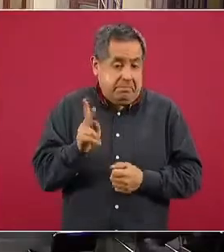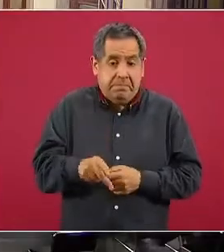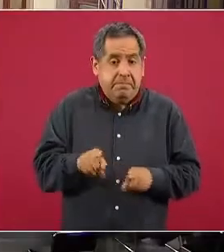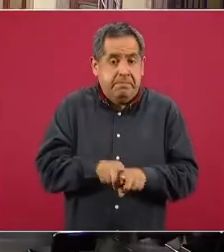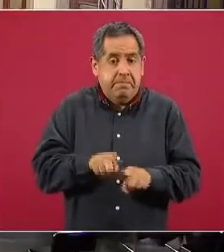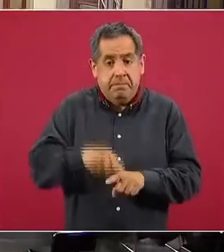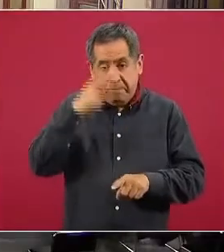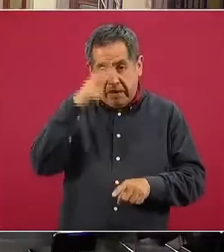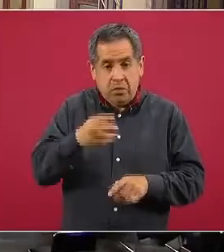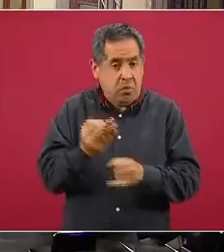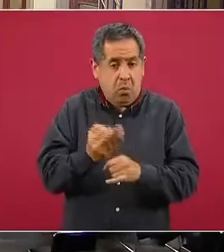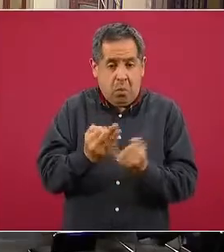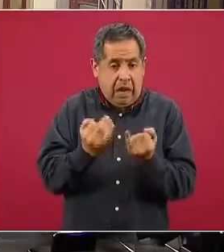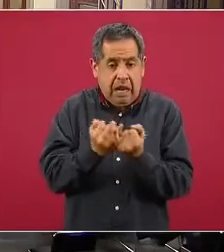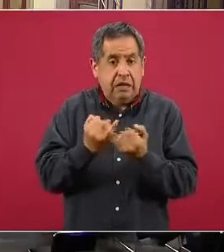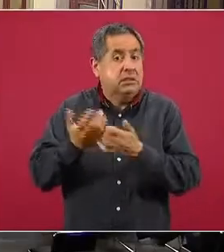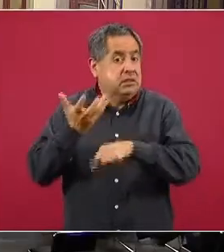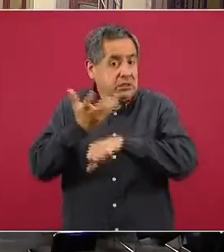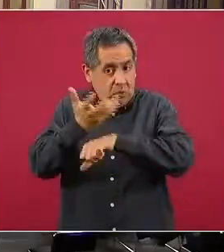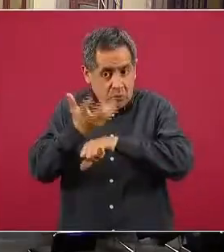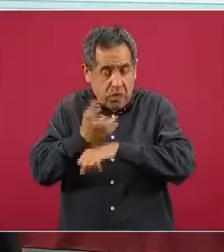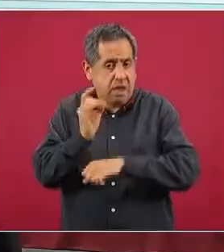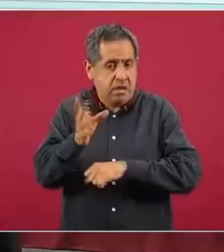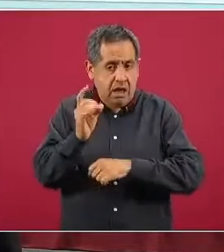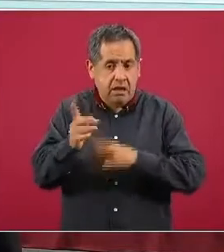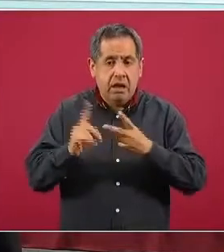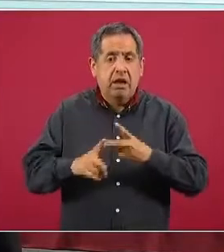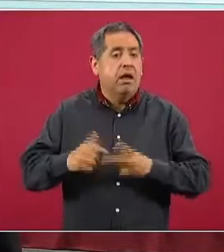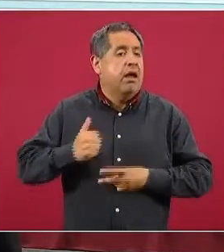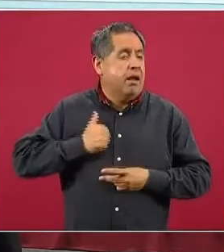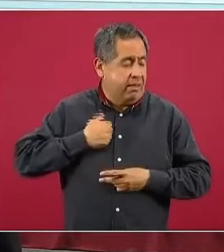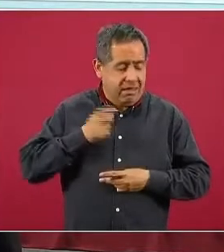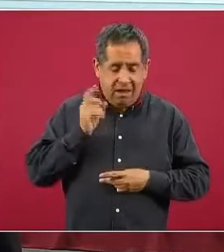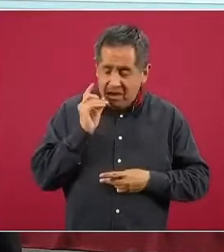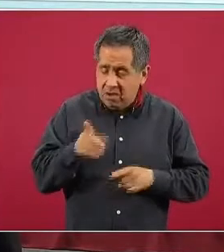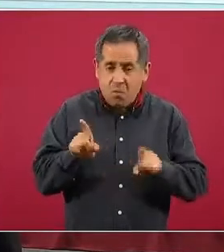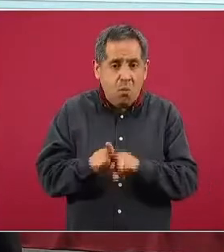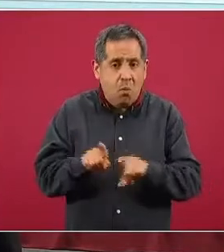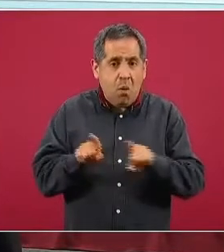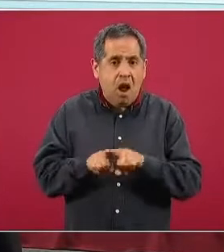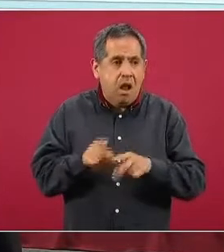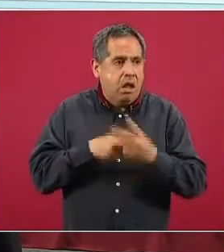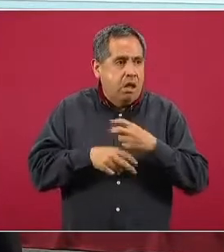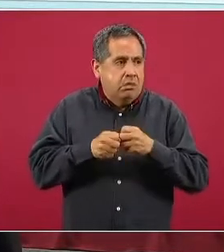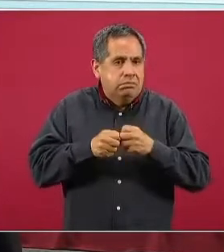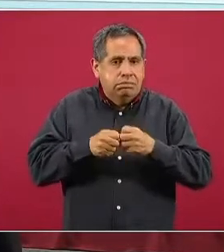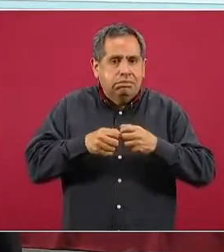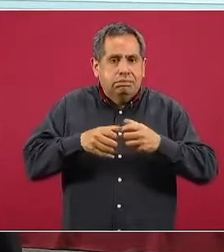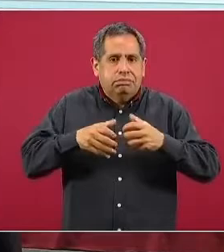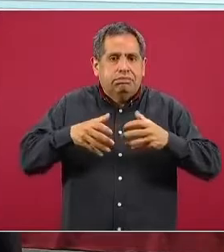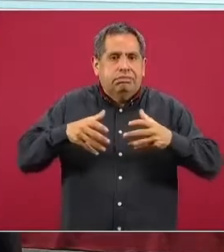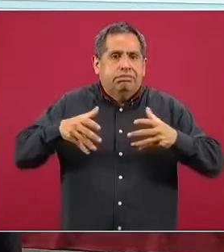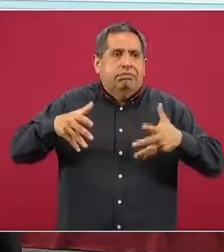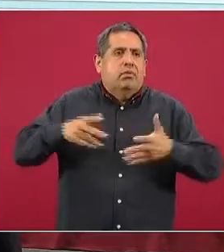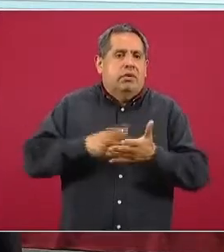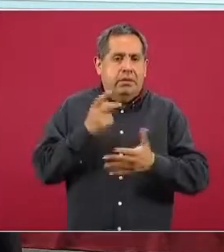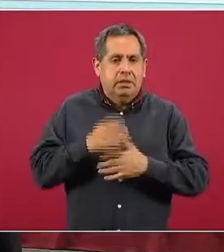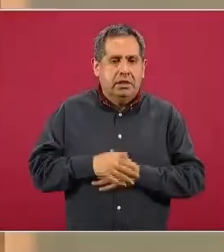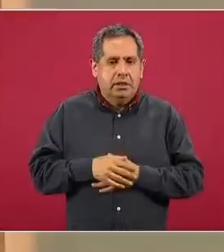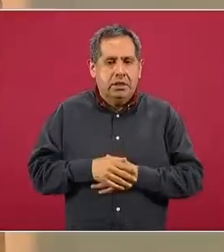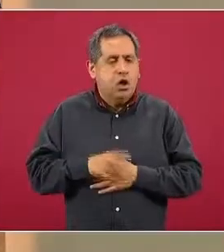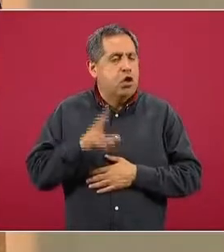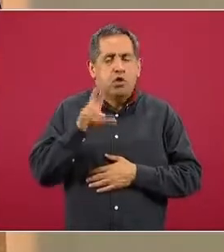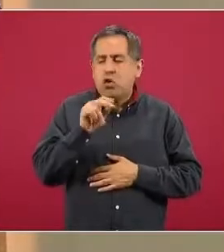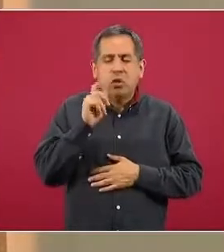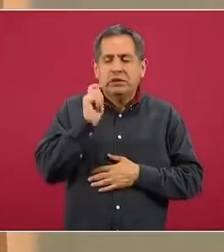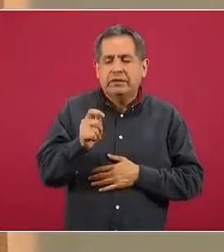México, está pasando también en Estados Unidos y está pasando en Canadá. Entonces, para que tengamos claro, no se trata de cambiar